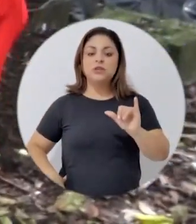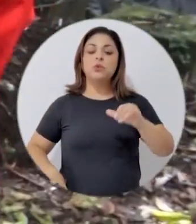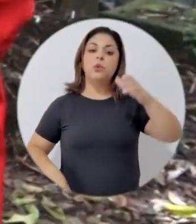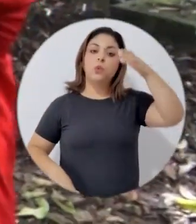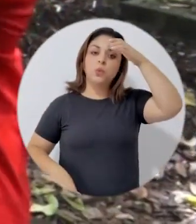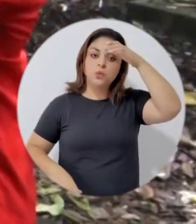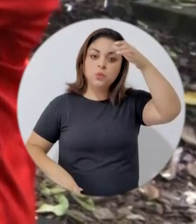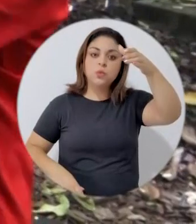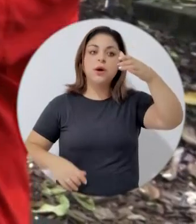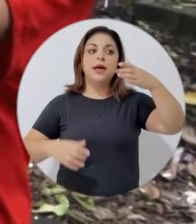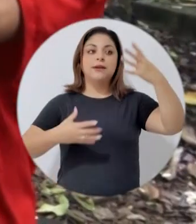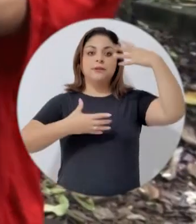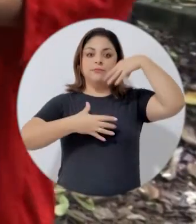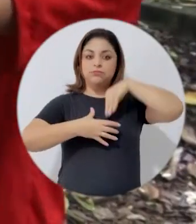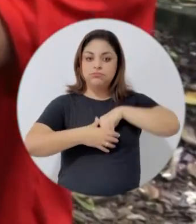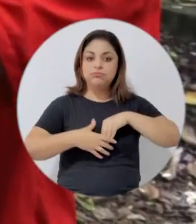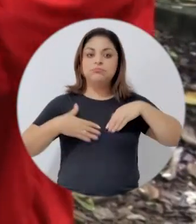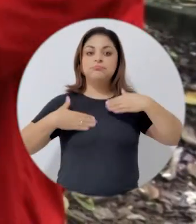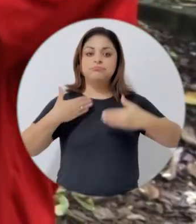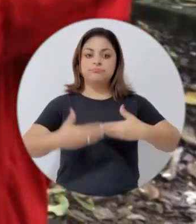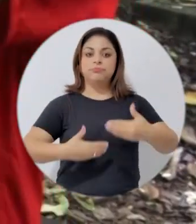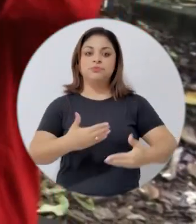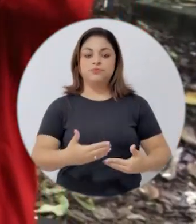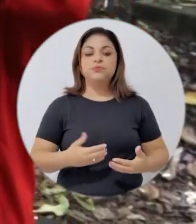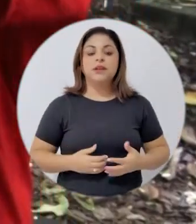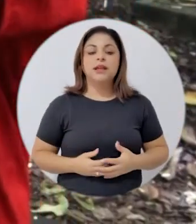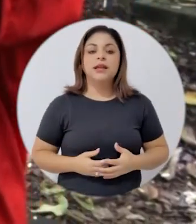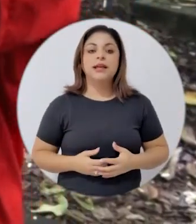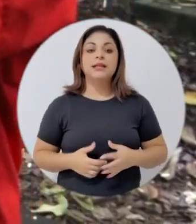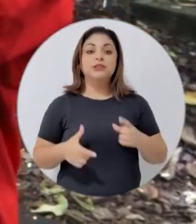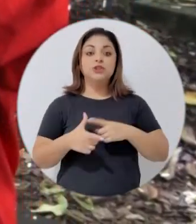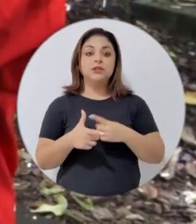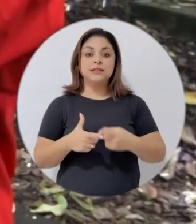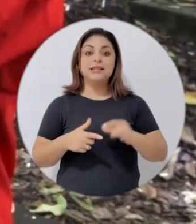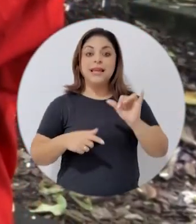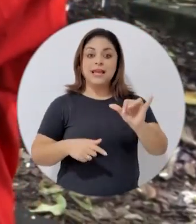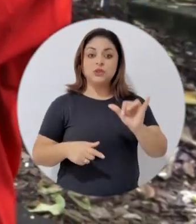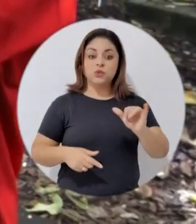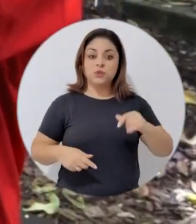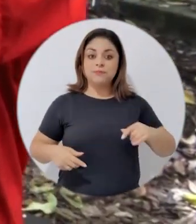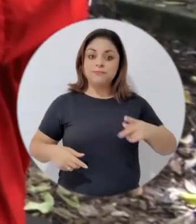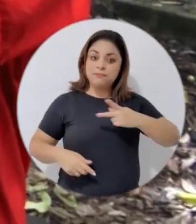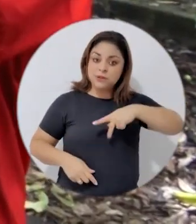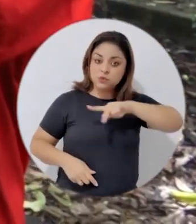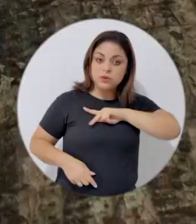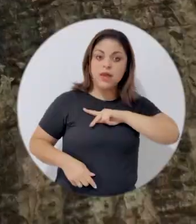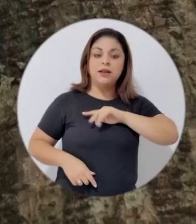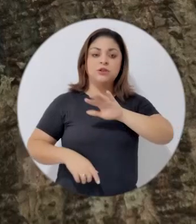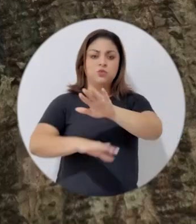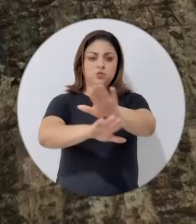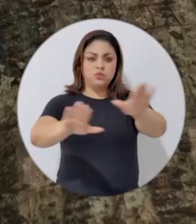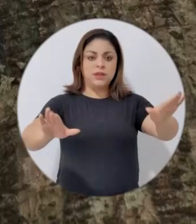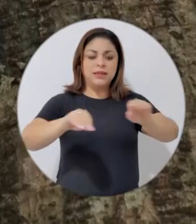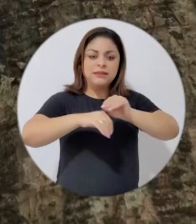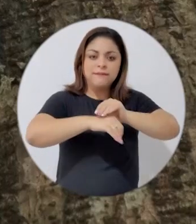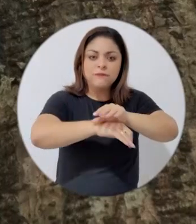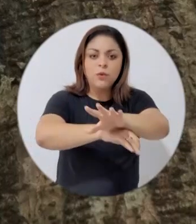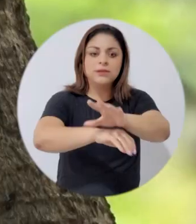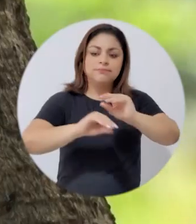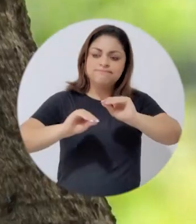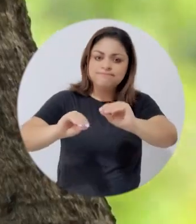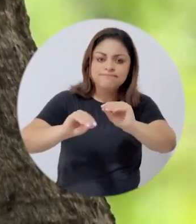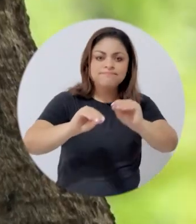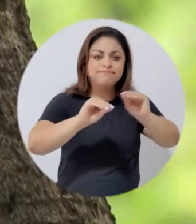en 2 años. Es muy importante ir trabajando en nuestras casas, nosotros a nivel personal, que en nuestro campo de influencia nosotros les